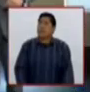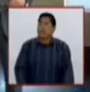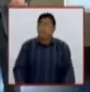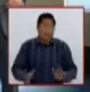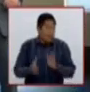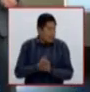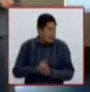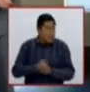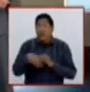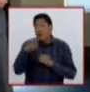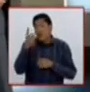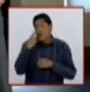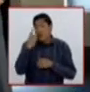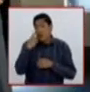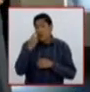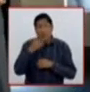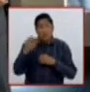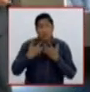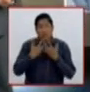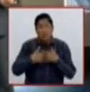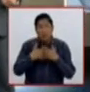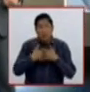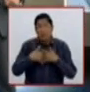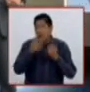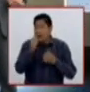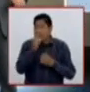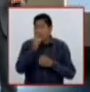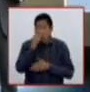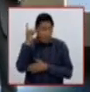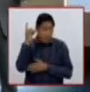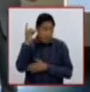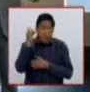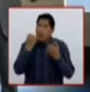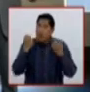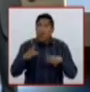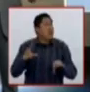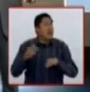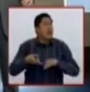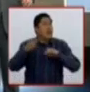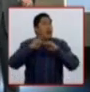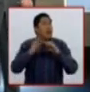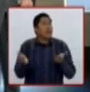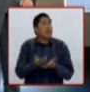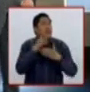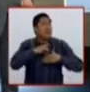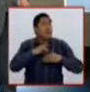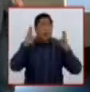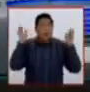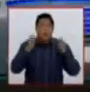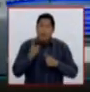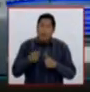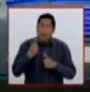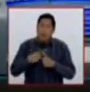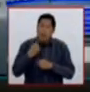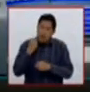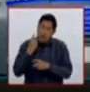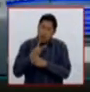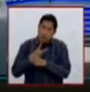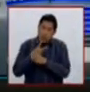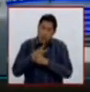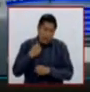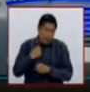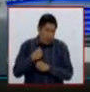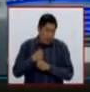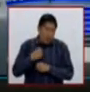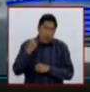Bueno, ya conocemos una posición que es de los empresarios privados en el país. No quiere incremento salarial, sino cuidar el tema de los empleos. Pero los tres